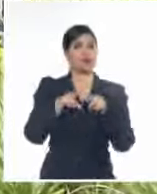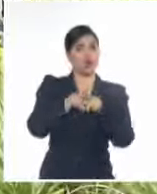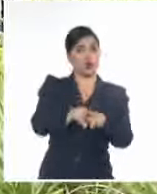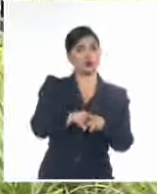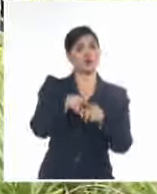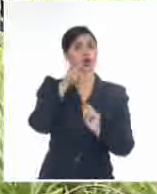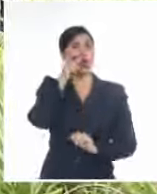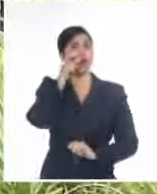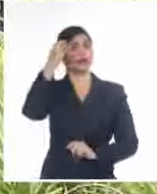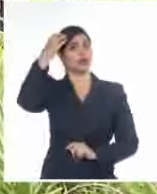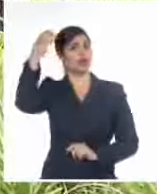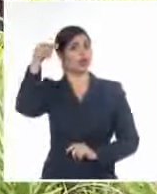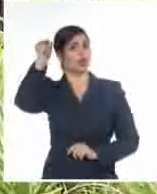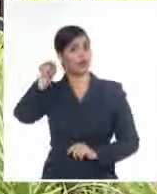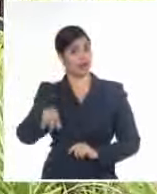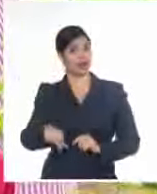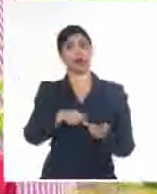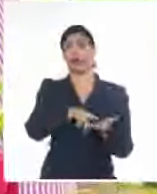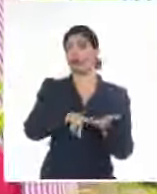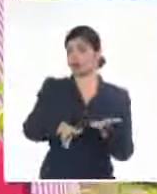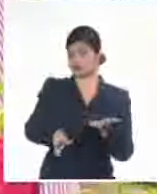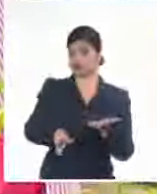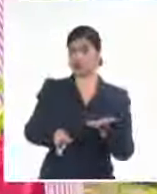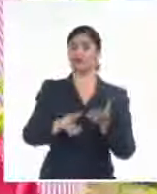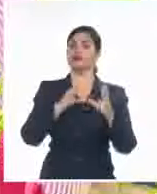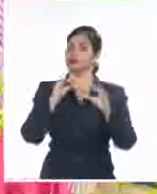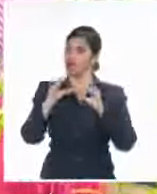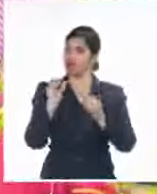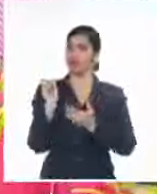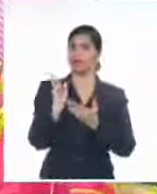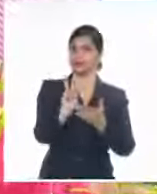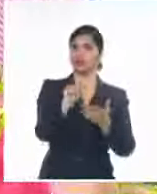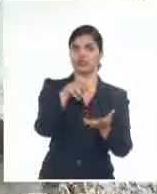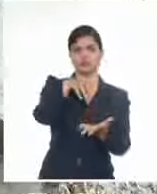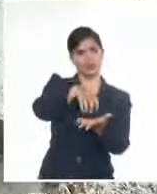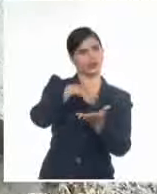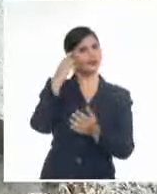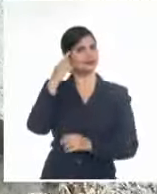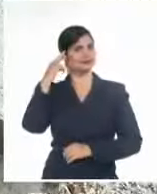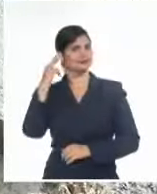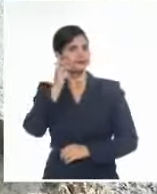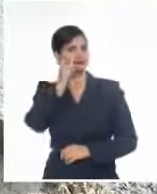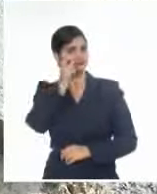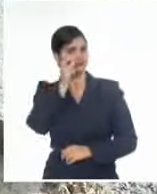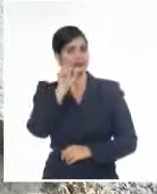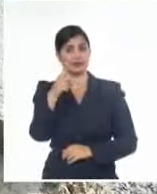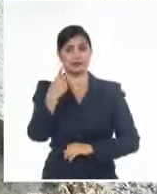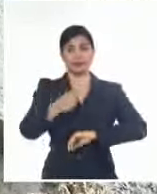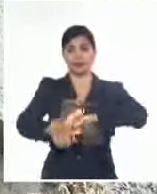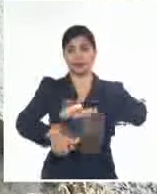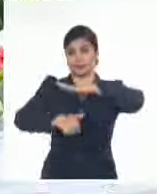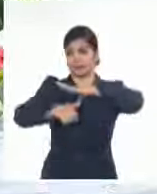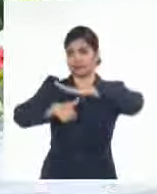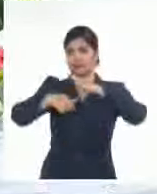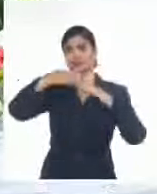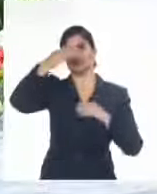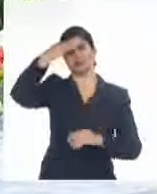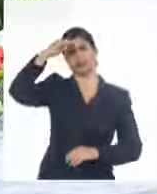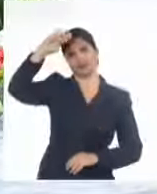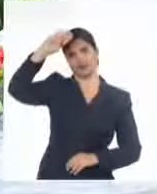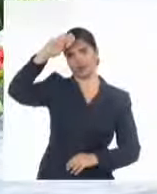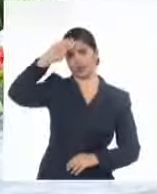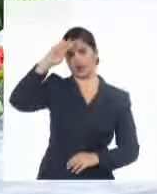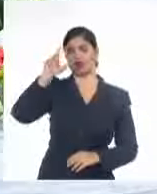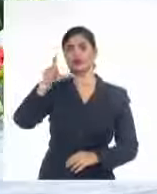Hernández, gobernador en funciones del territorio, el mandatario rindió tributo a la memoria del primer presidente de la República en armas y ratificó